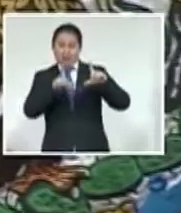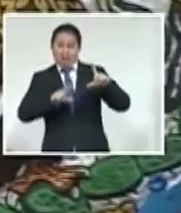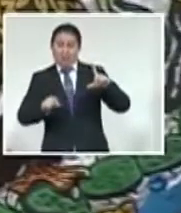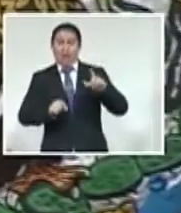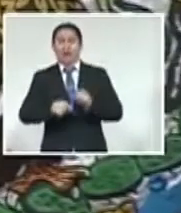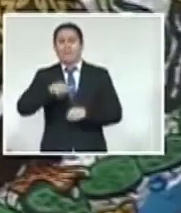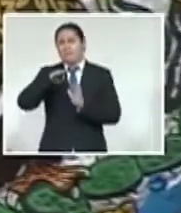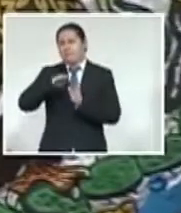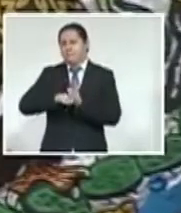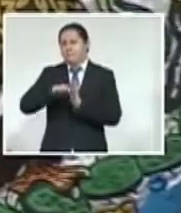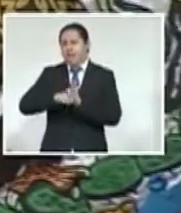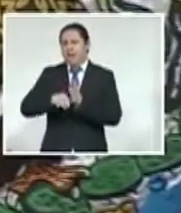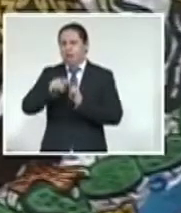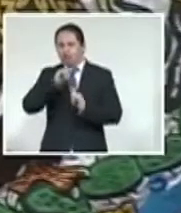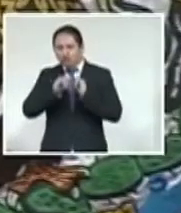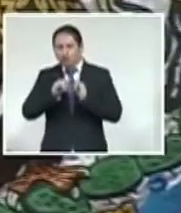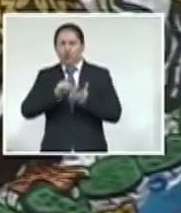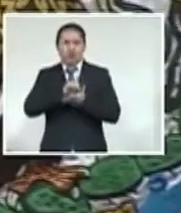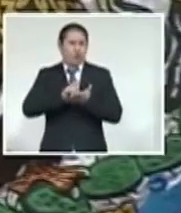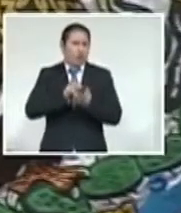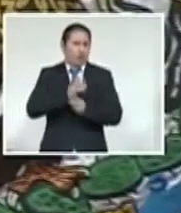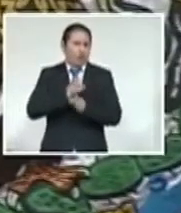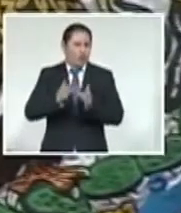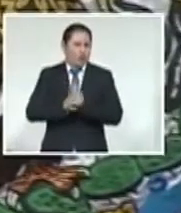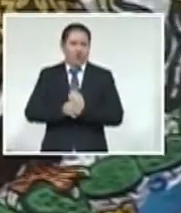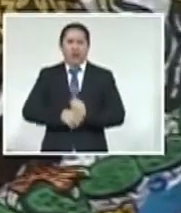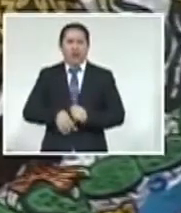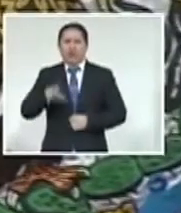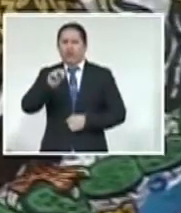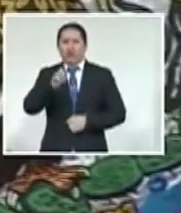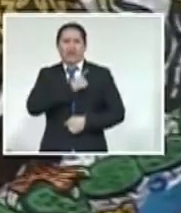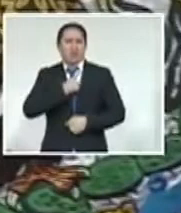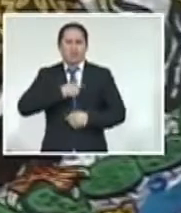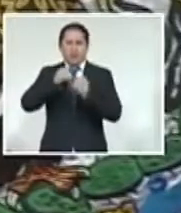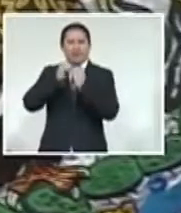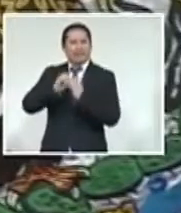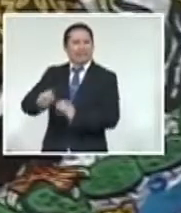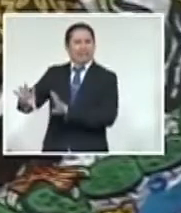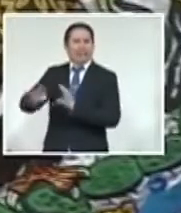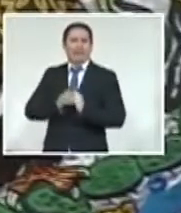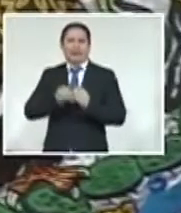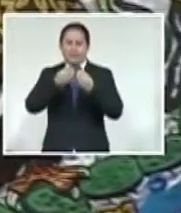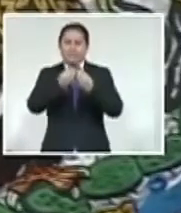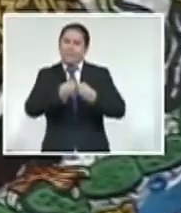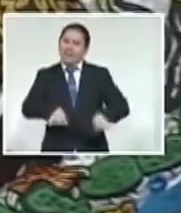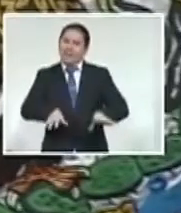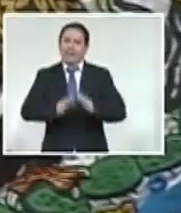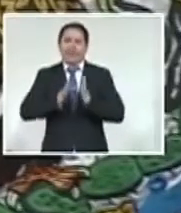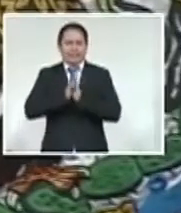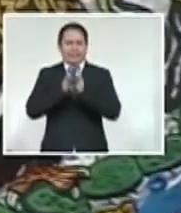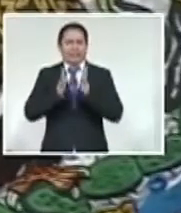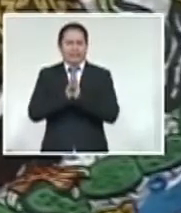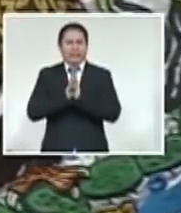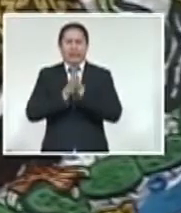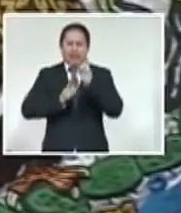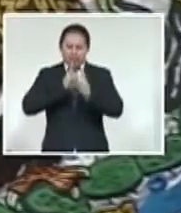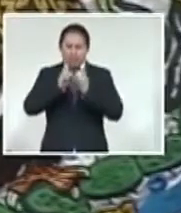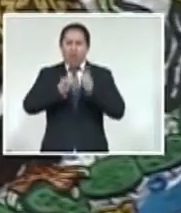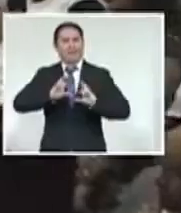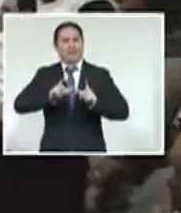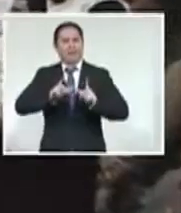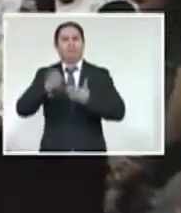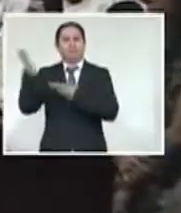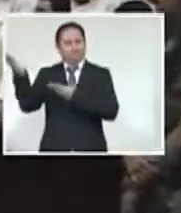Mexicana. No debemos de dar por perdida la batalla. Debemos de seguir diciéndole sí al deporte, no a las